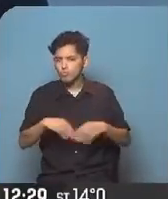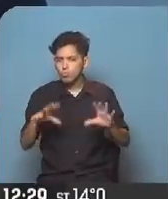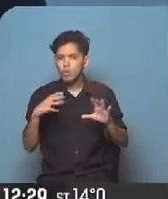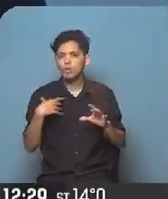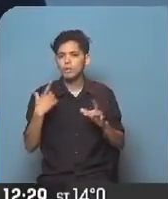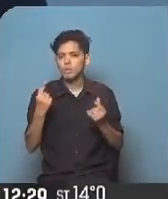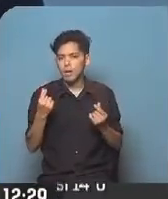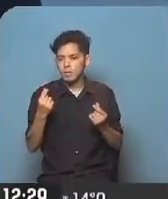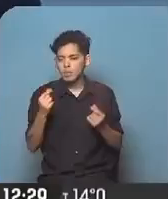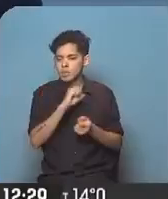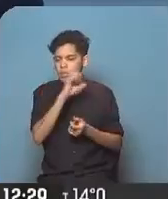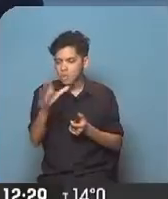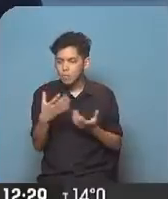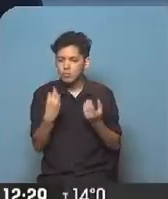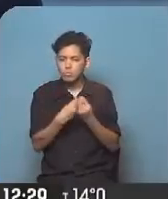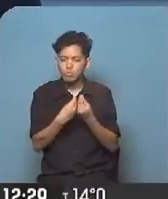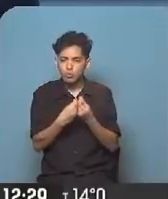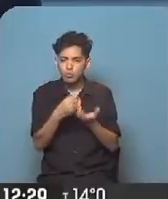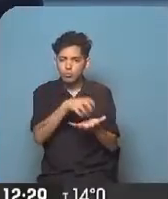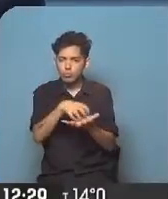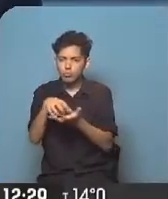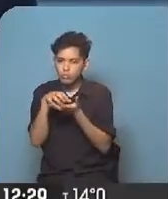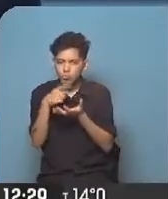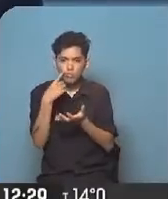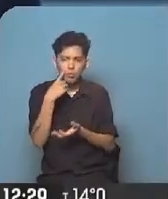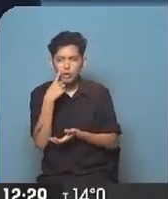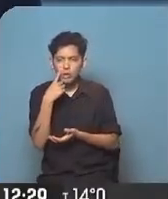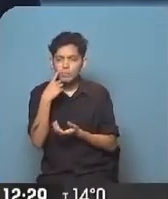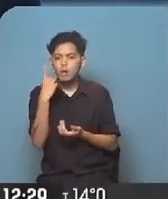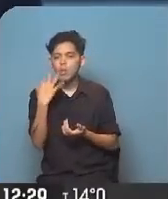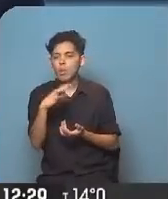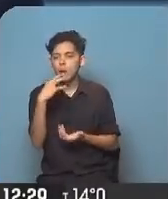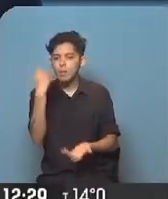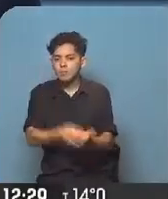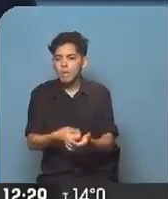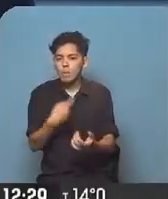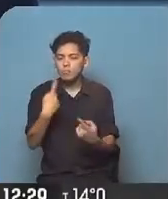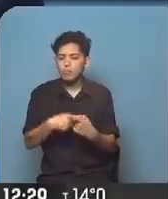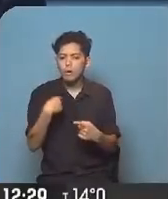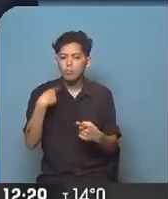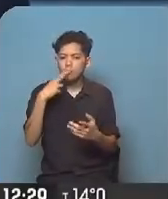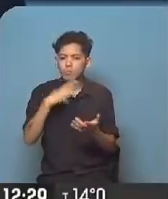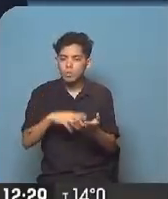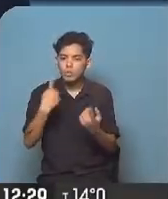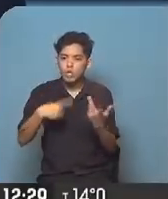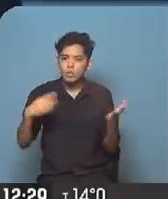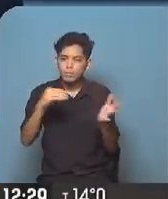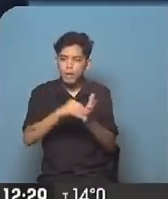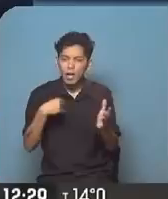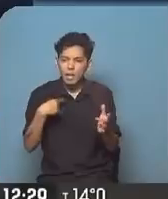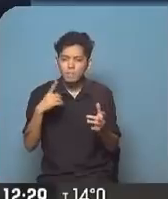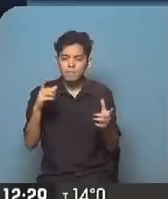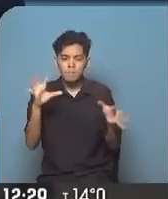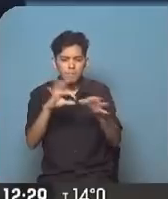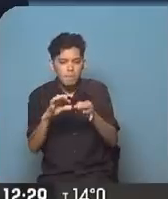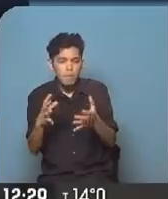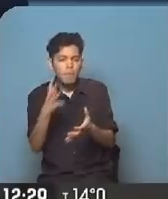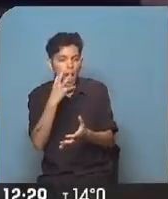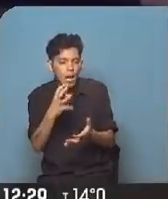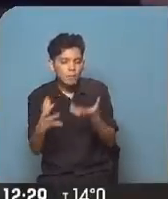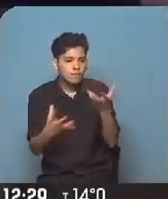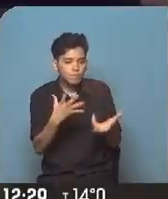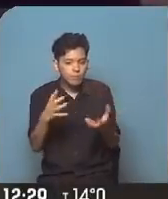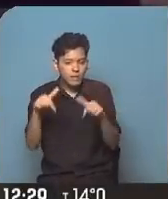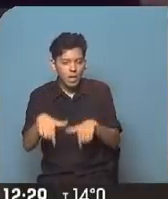campo y algunos municipios van a tener que pagar por una cuestión de impuestos y demás. ¿Ves un conflicto en esto? ¿Ves un deterioro? Sí, lo que